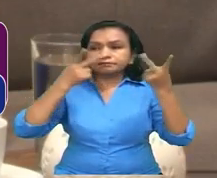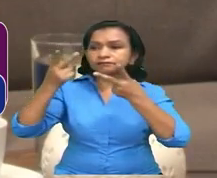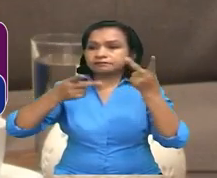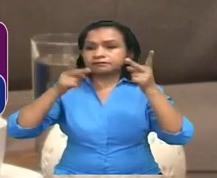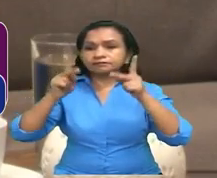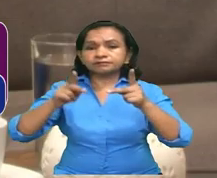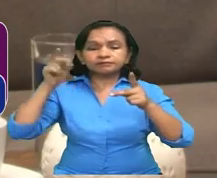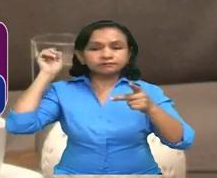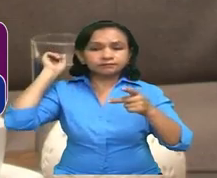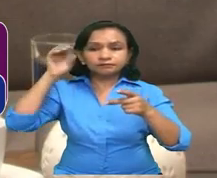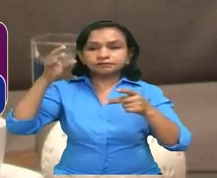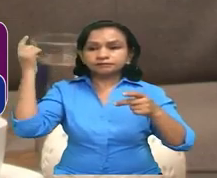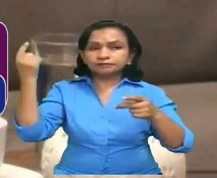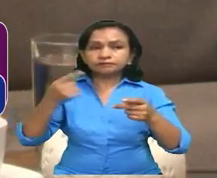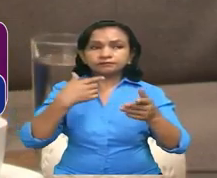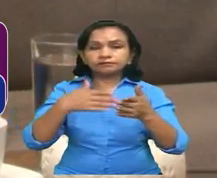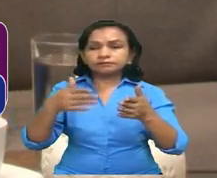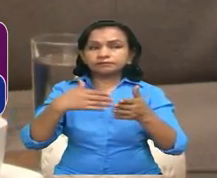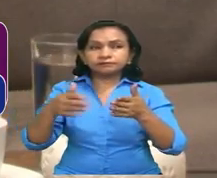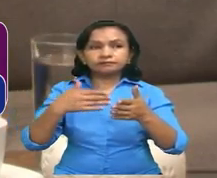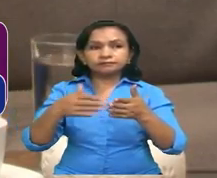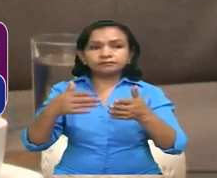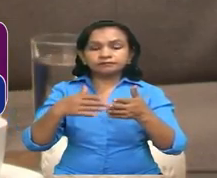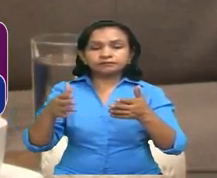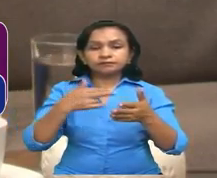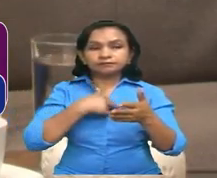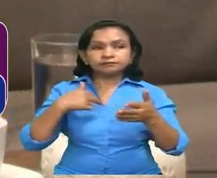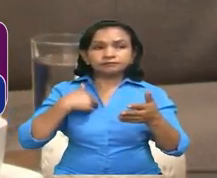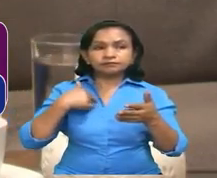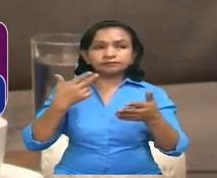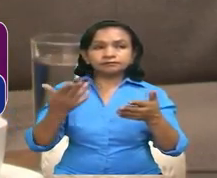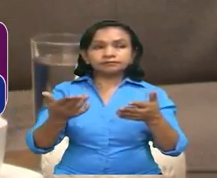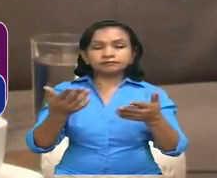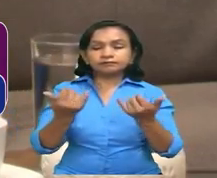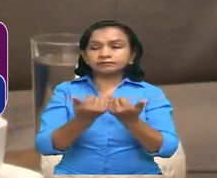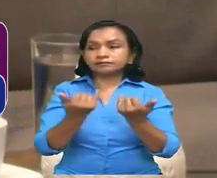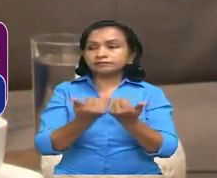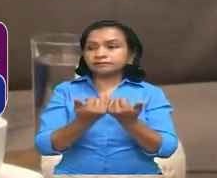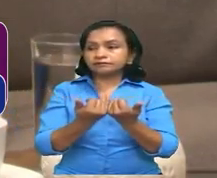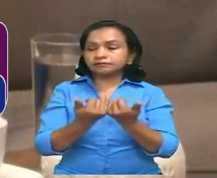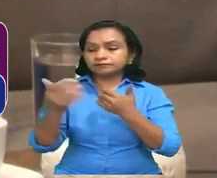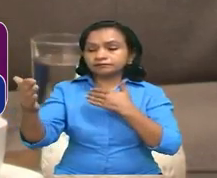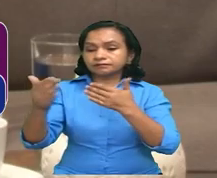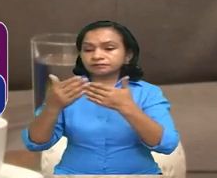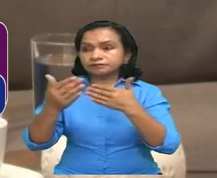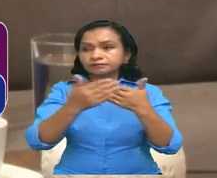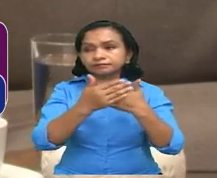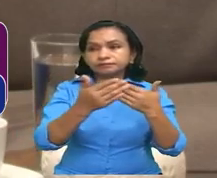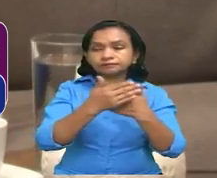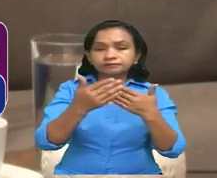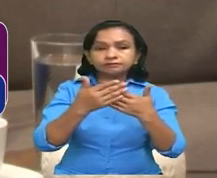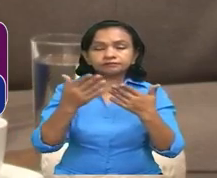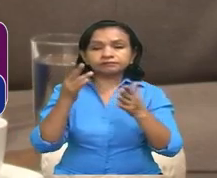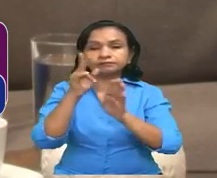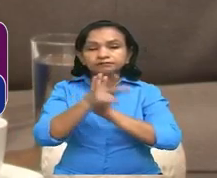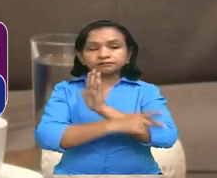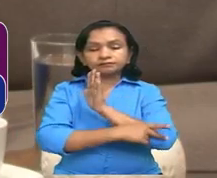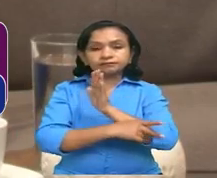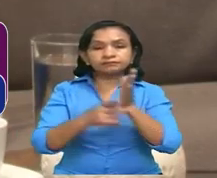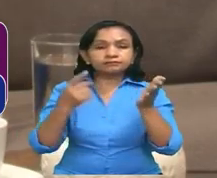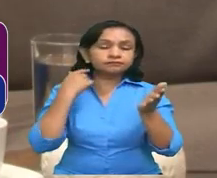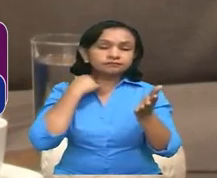conocer el pueblo hermano de Venezuela. A nivel centroamericano siguen lo que son los esfuerzos. Ya sabemos que la región centroamericana se